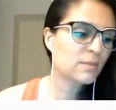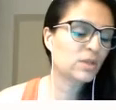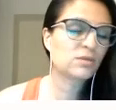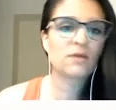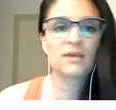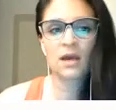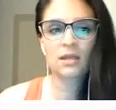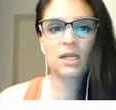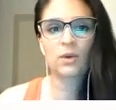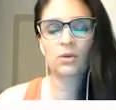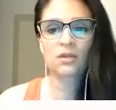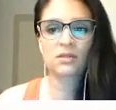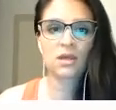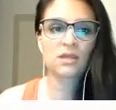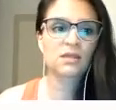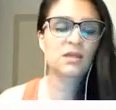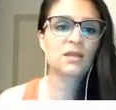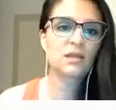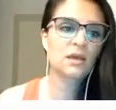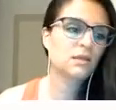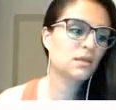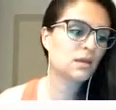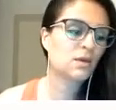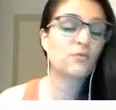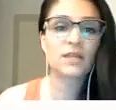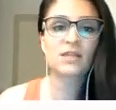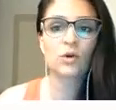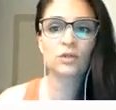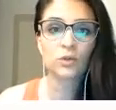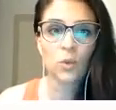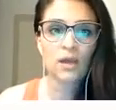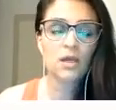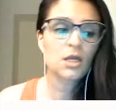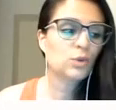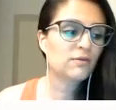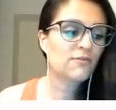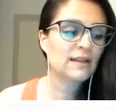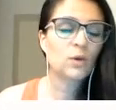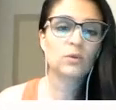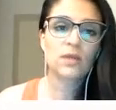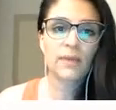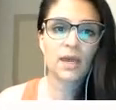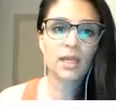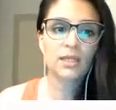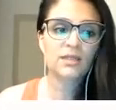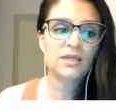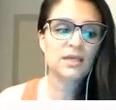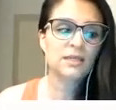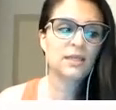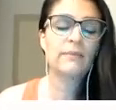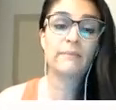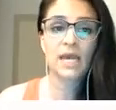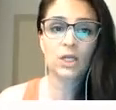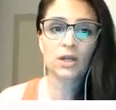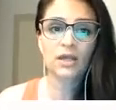tema y pues todavía les recuerdo que esta serie de conferencias continúa. Todavía falta un tema, el del